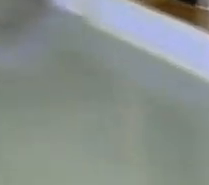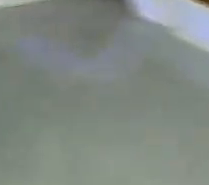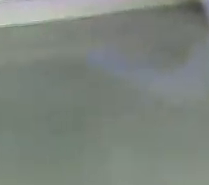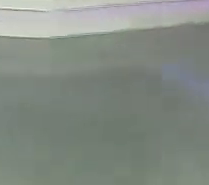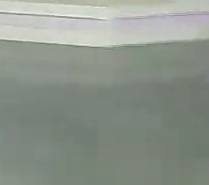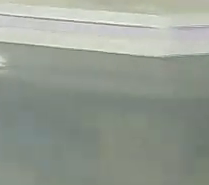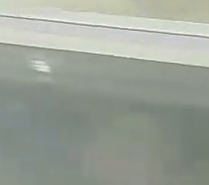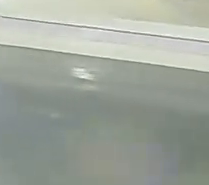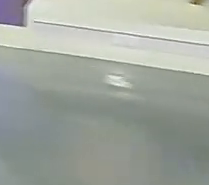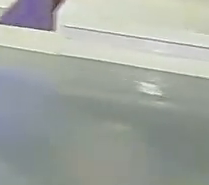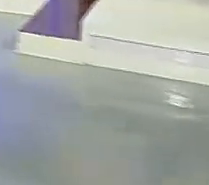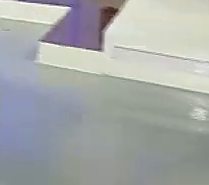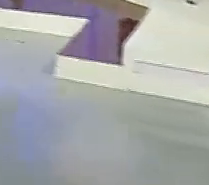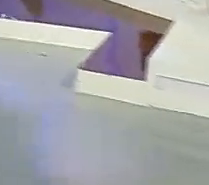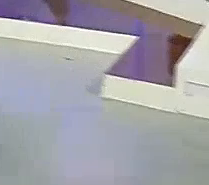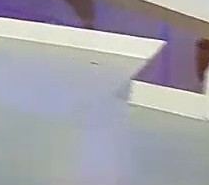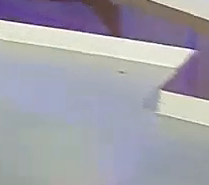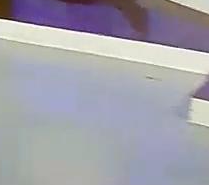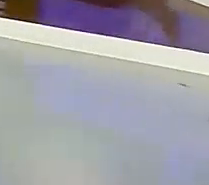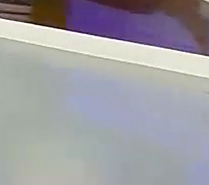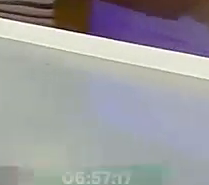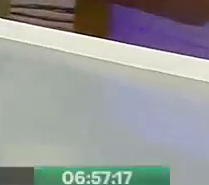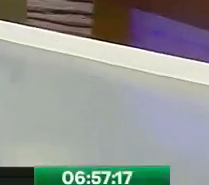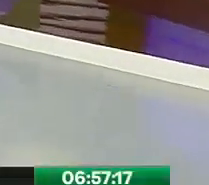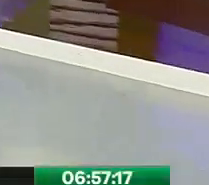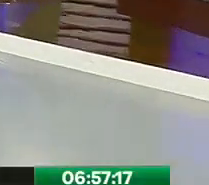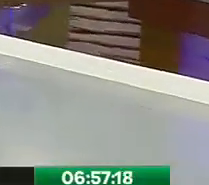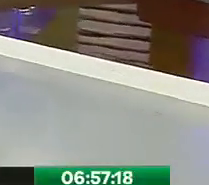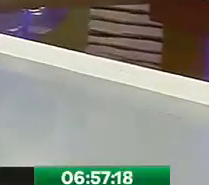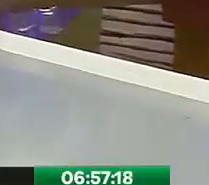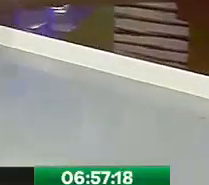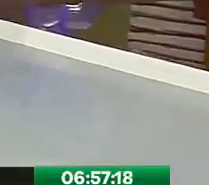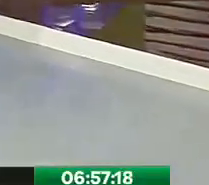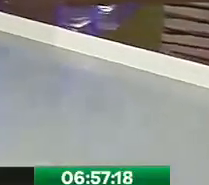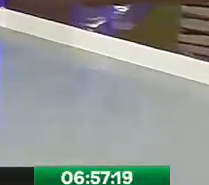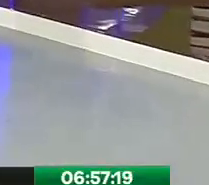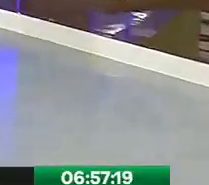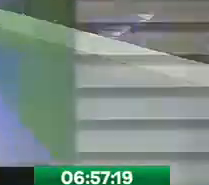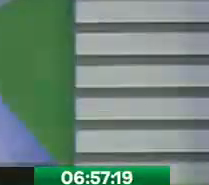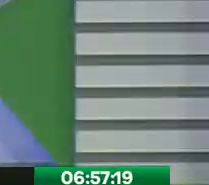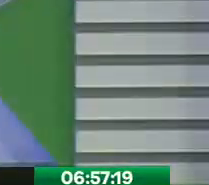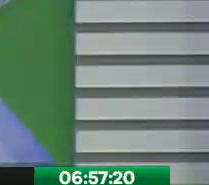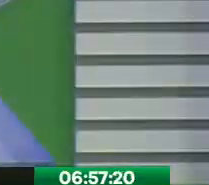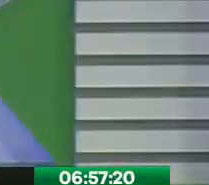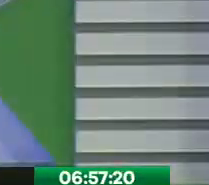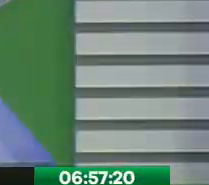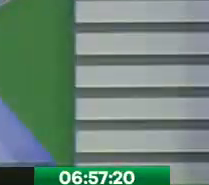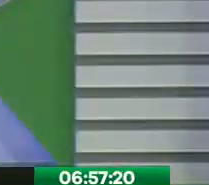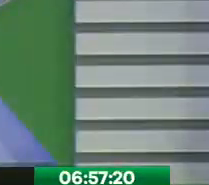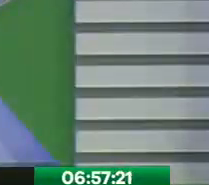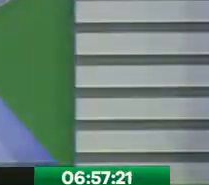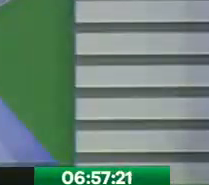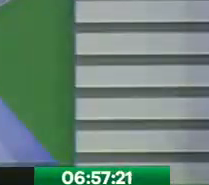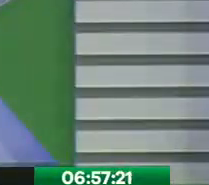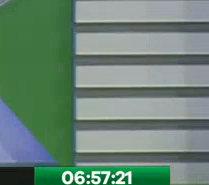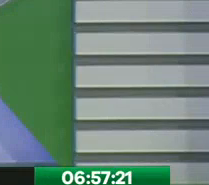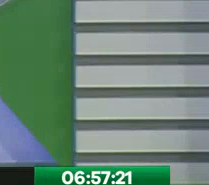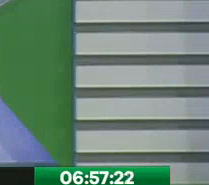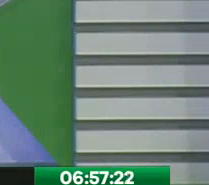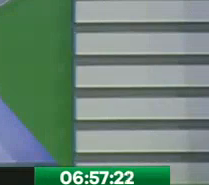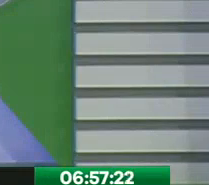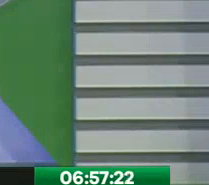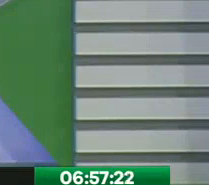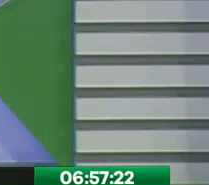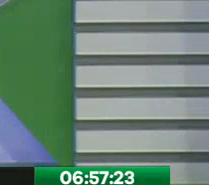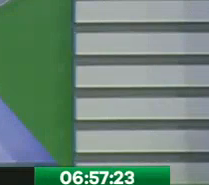Muy bien, y así arrancamos este 30 de julio, señoras y señores, y indudablemente que hoy precisamente se conmemora el Día